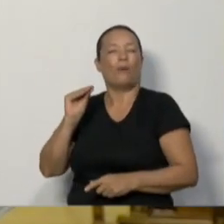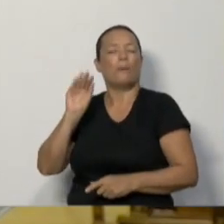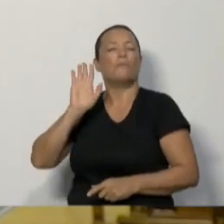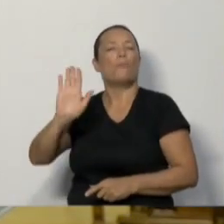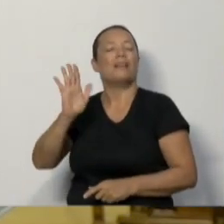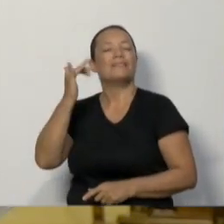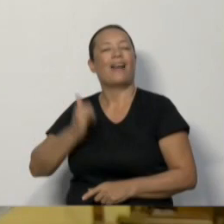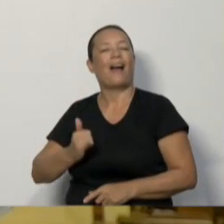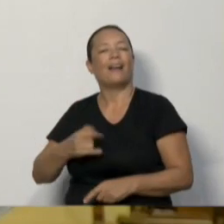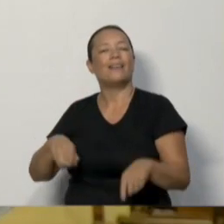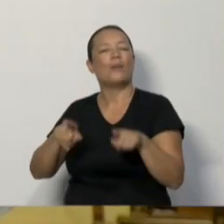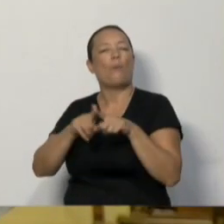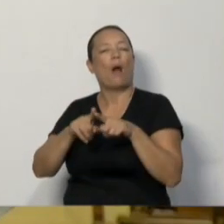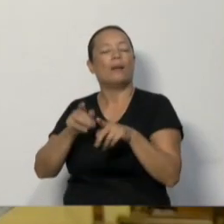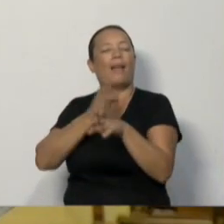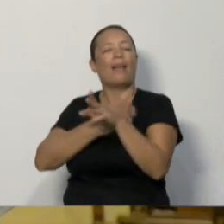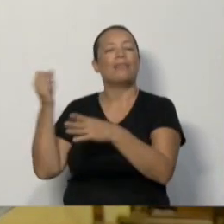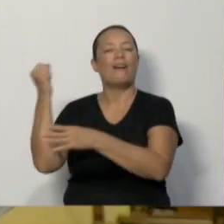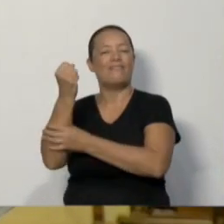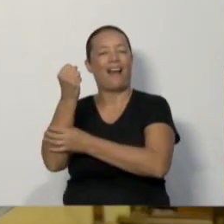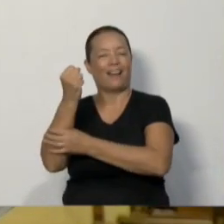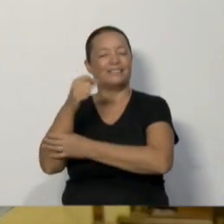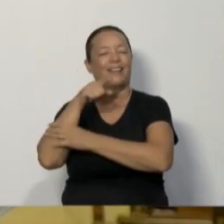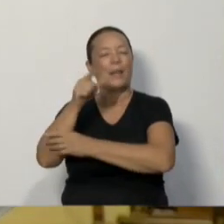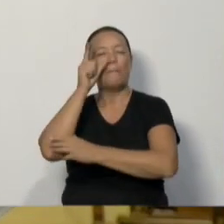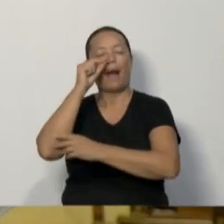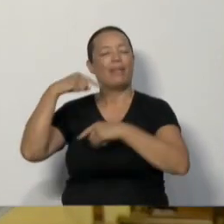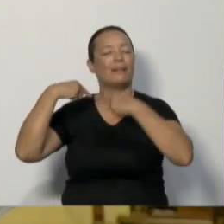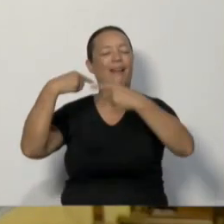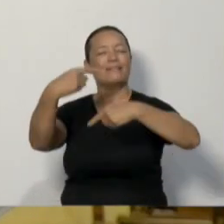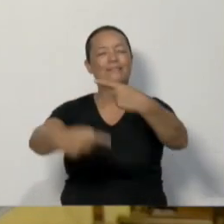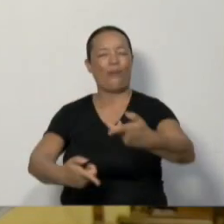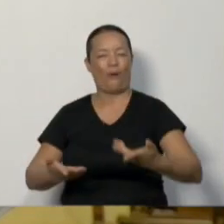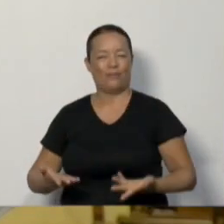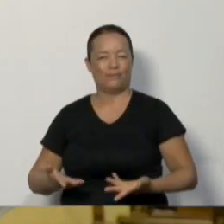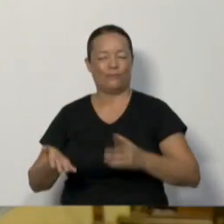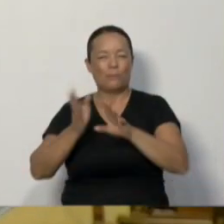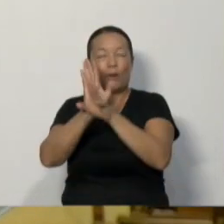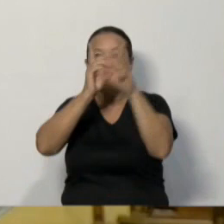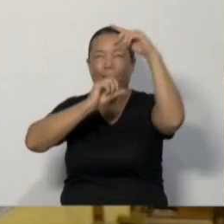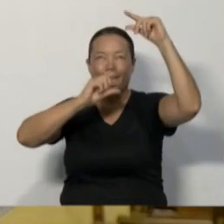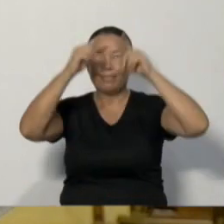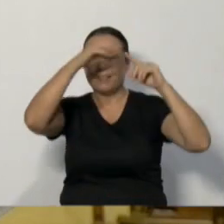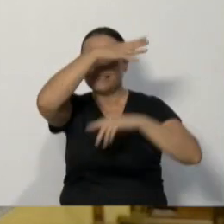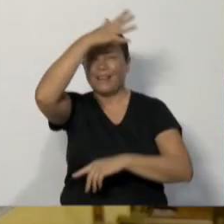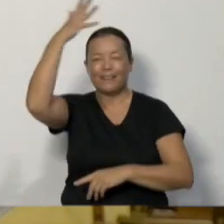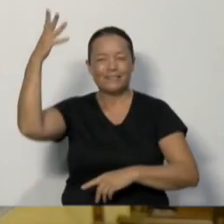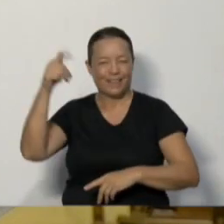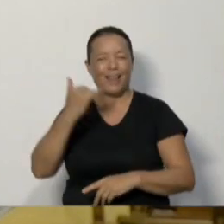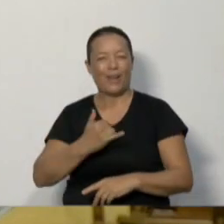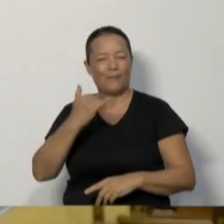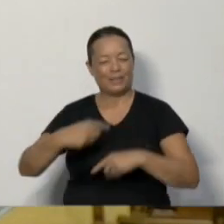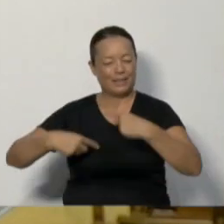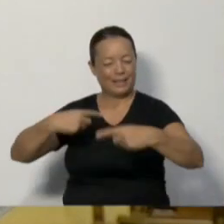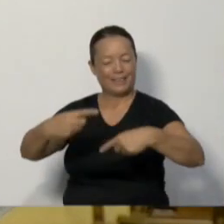promesa como la que le hizo Abraham, de que iba a ser padre de una nación enorme, que iba a